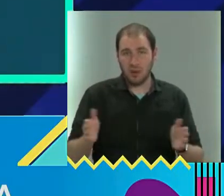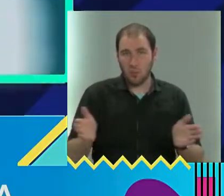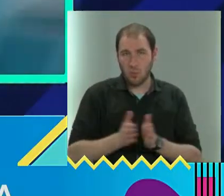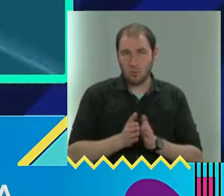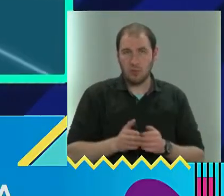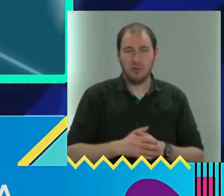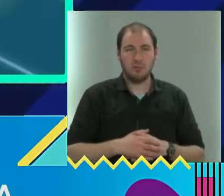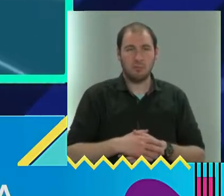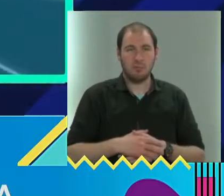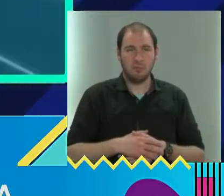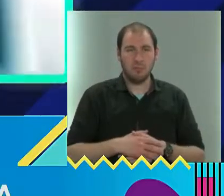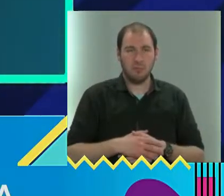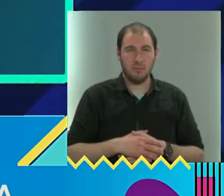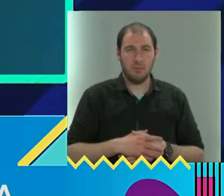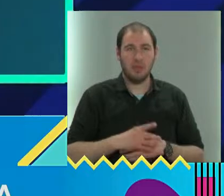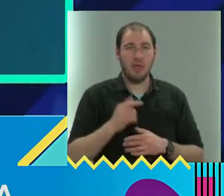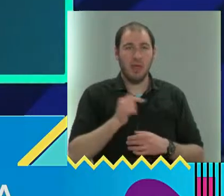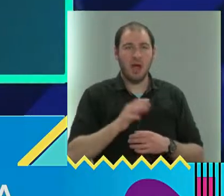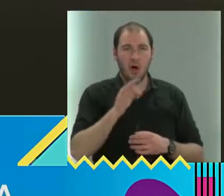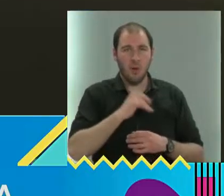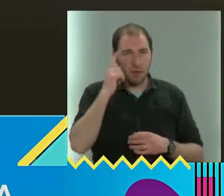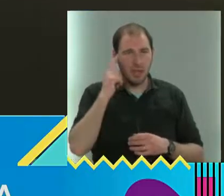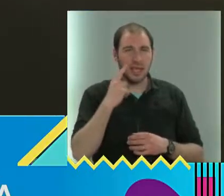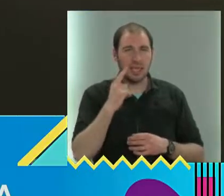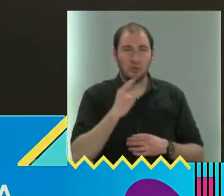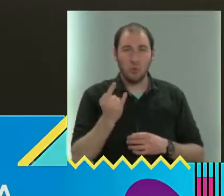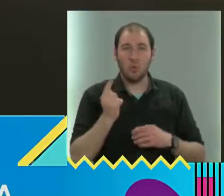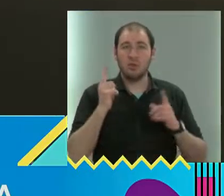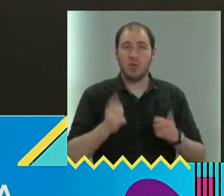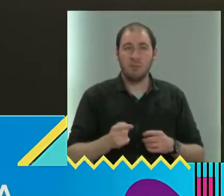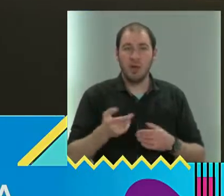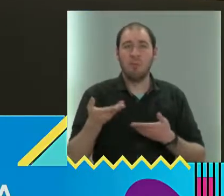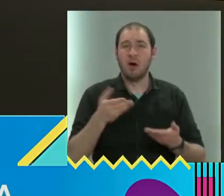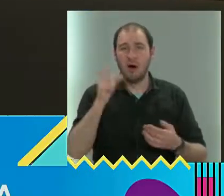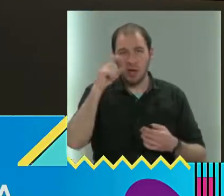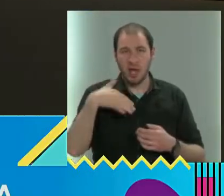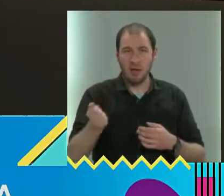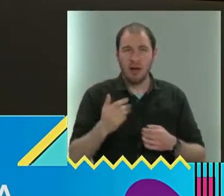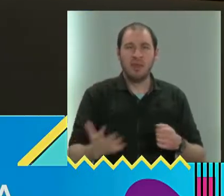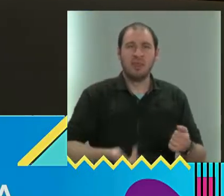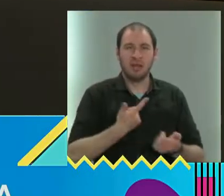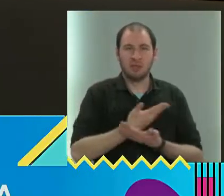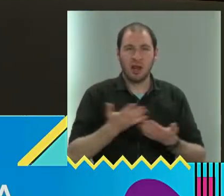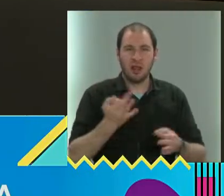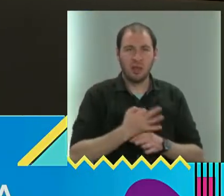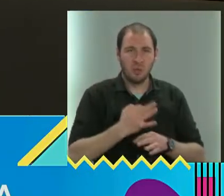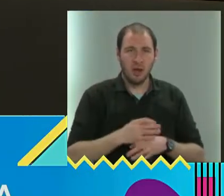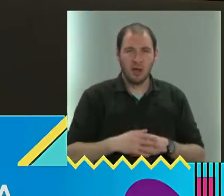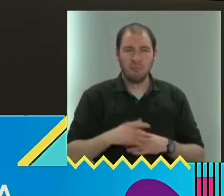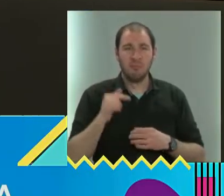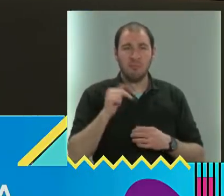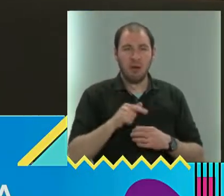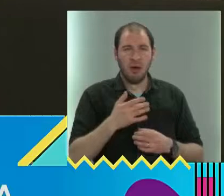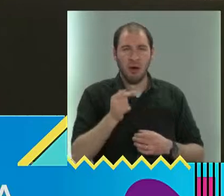rodean, digamos. Bien, bueno, lo podemos ver desde el lado del ITU y sería bueno también tu aporte, Emma, desde el lado de la Dirección General de Escuelas, por esto